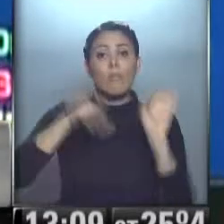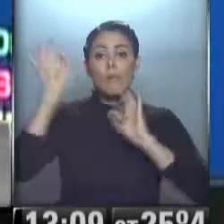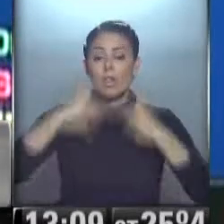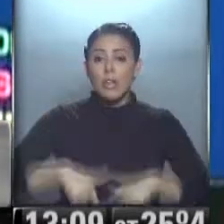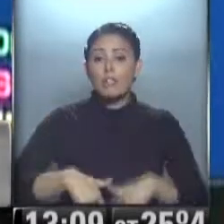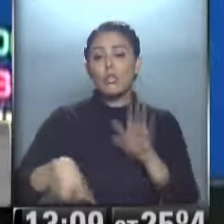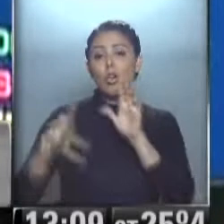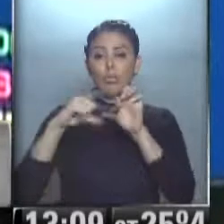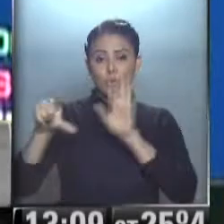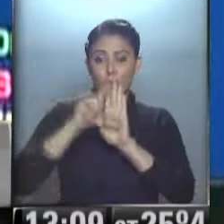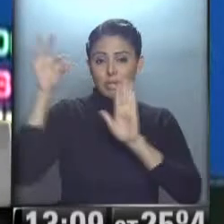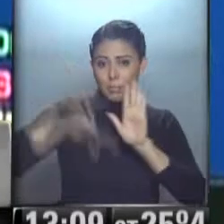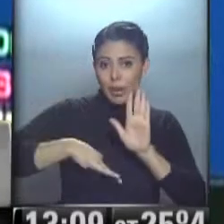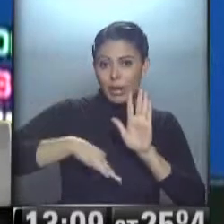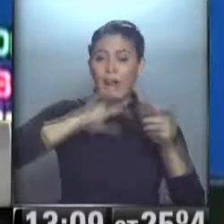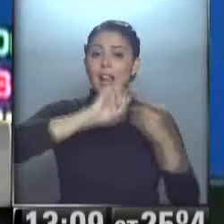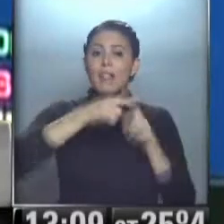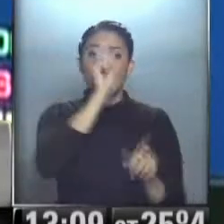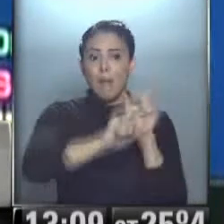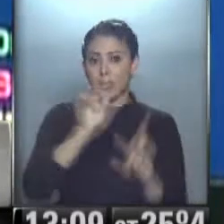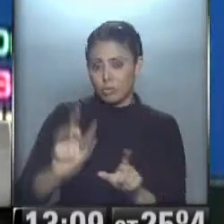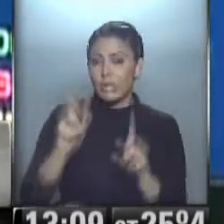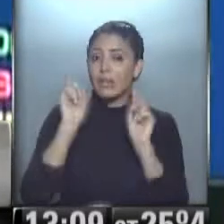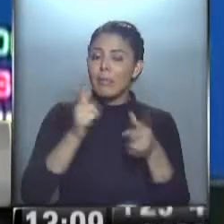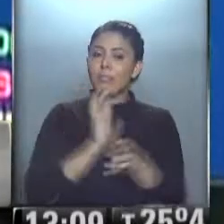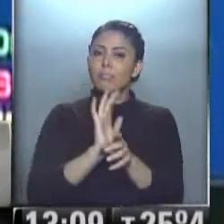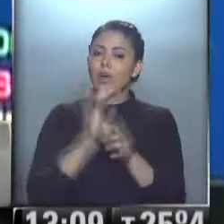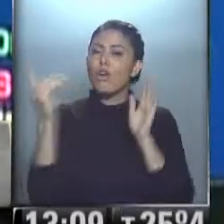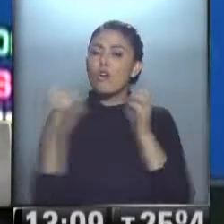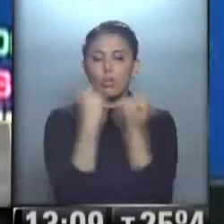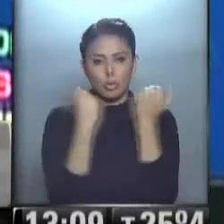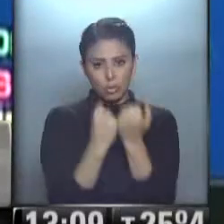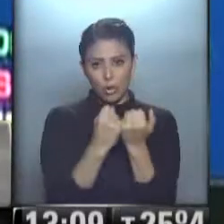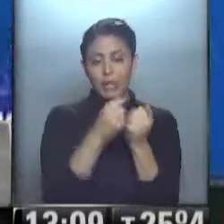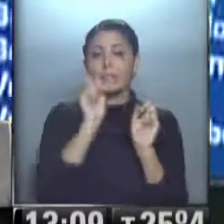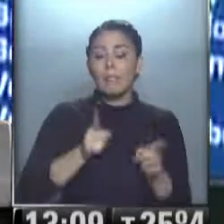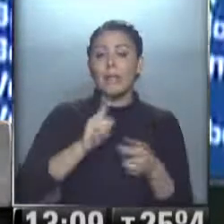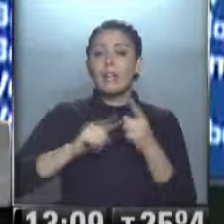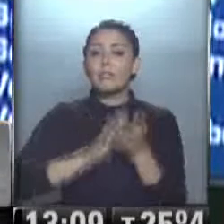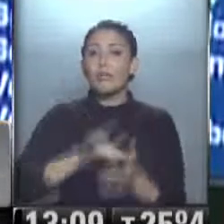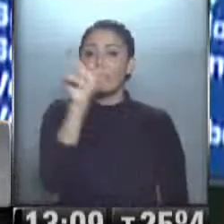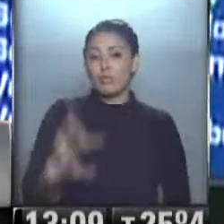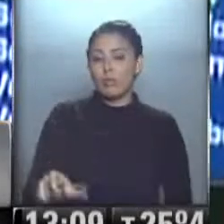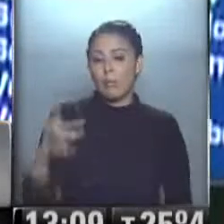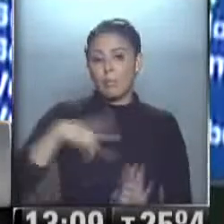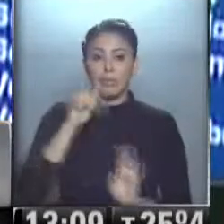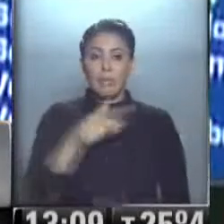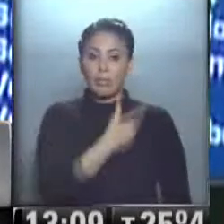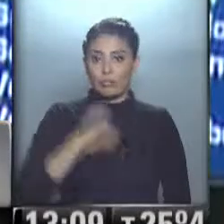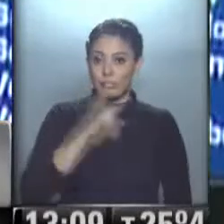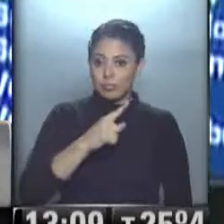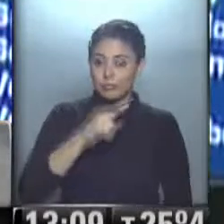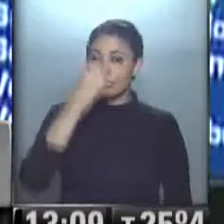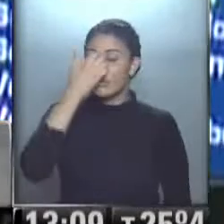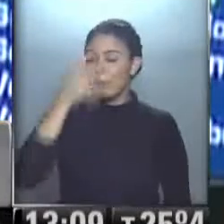regula las relaciones entre particulares circunscribiendo la relación entre los particulares y el estado al foro contencioso-administrativo